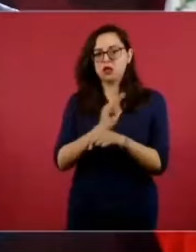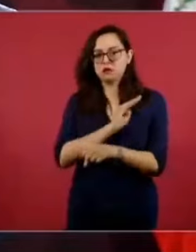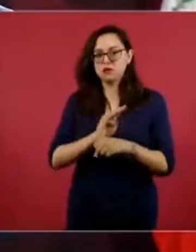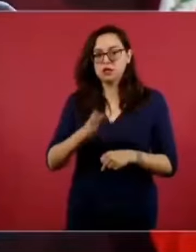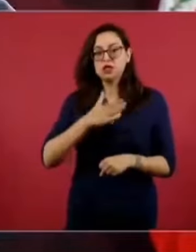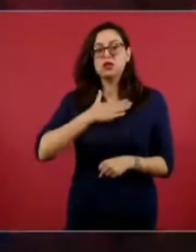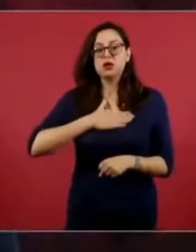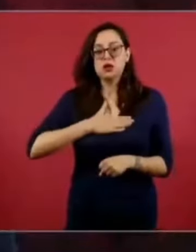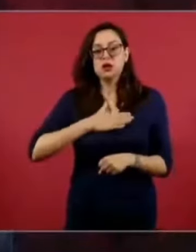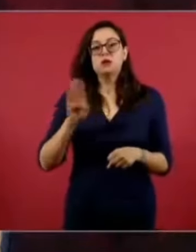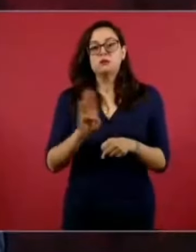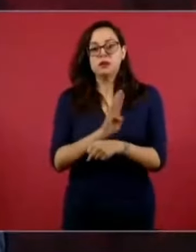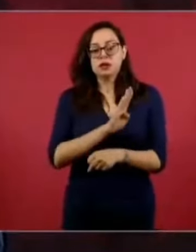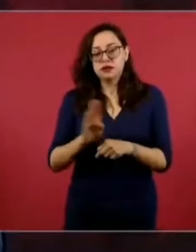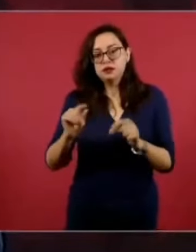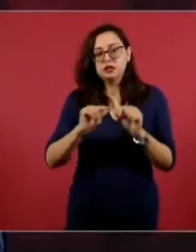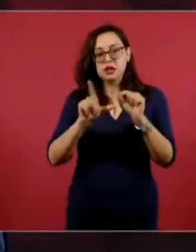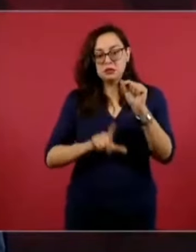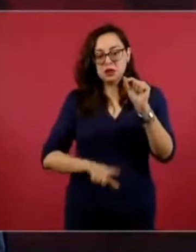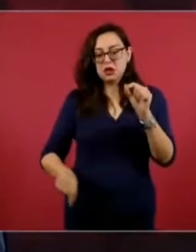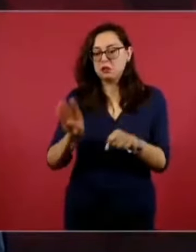Por qué me voy a